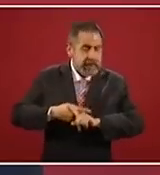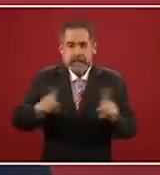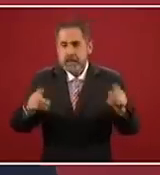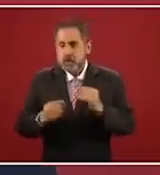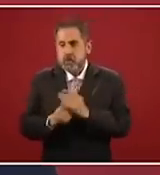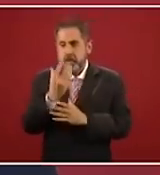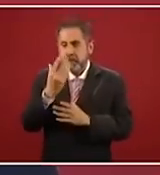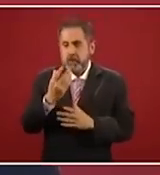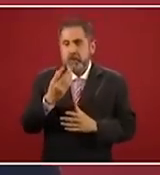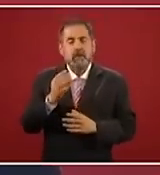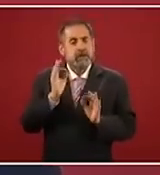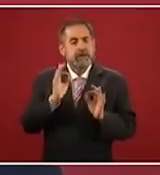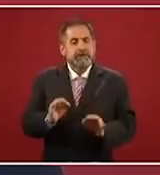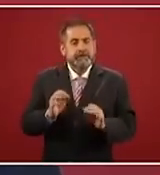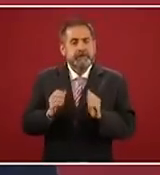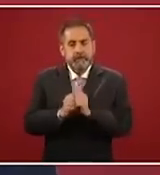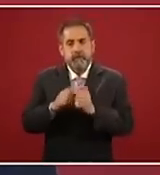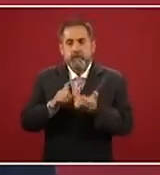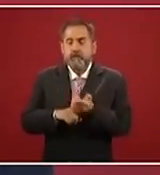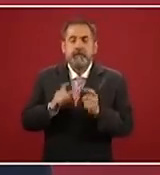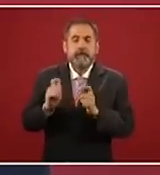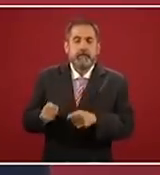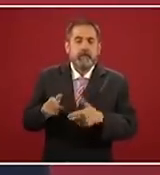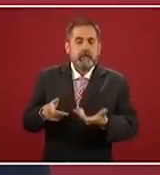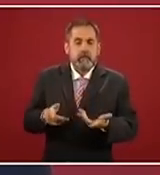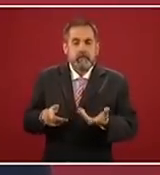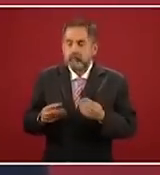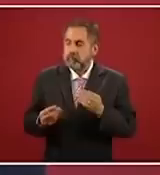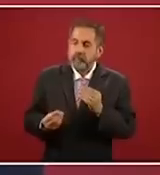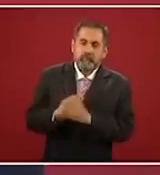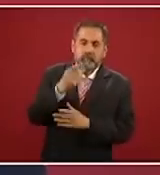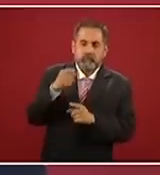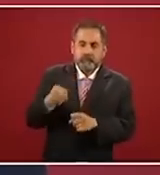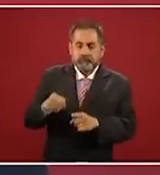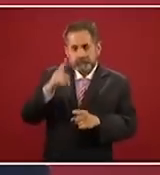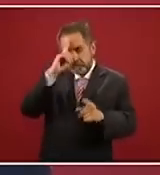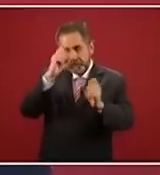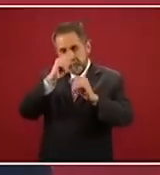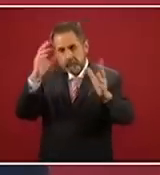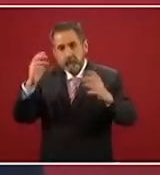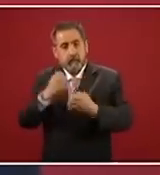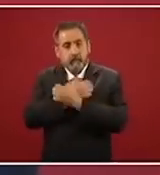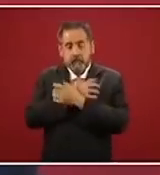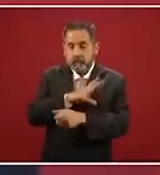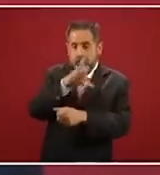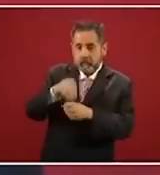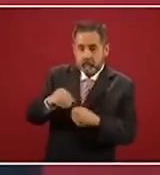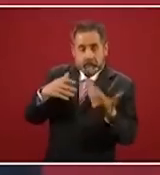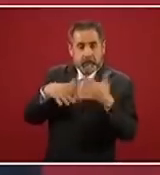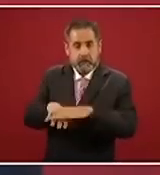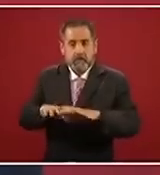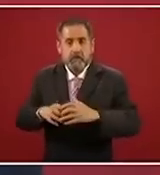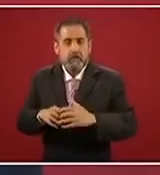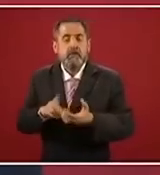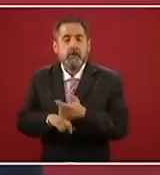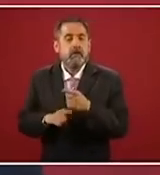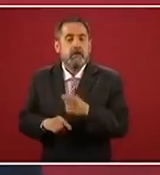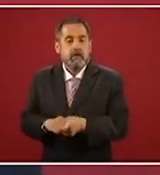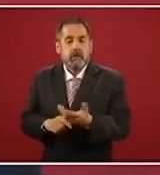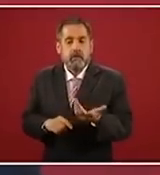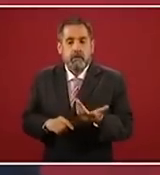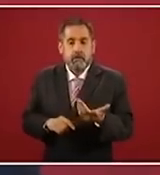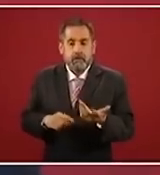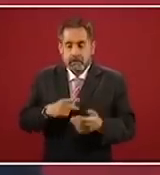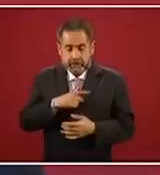que vengan precisamente con esta nueva visión de educación integral, en donde se